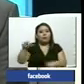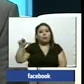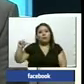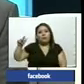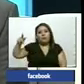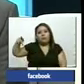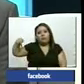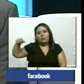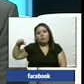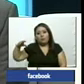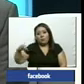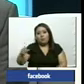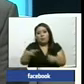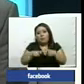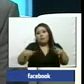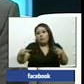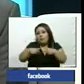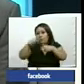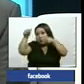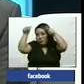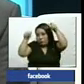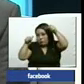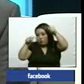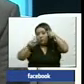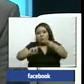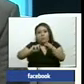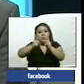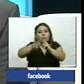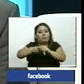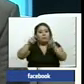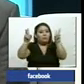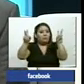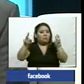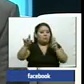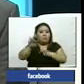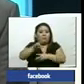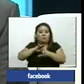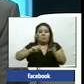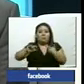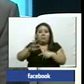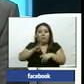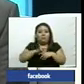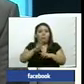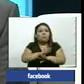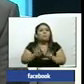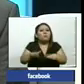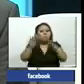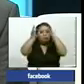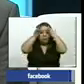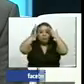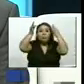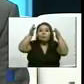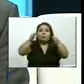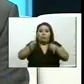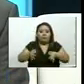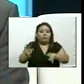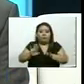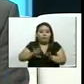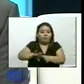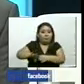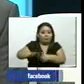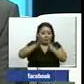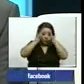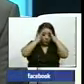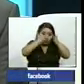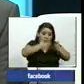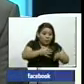de la Conferencia de las Naciones Unidas sobre el Cambio Climático. Dijo que la decisión la tomó para poder enfocarse en solucionar